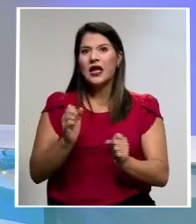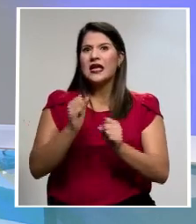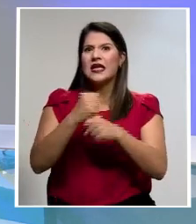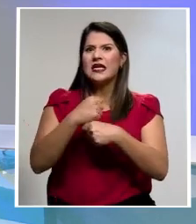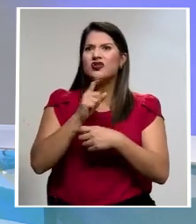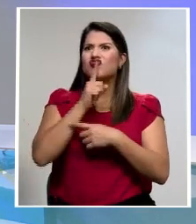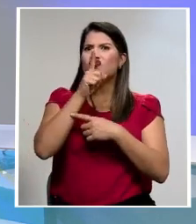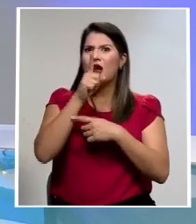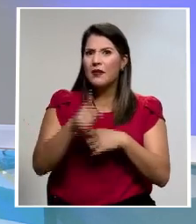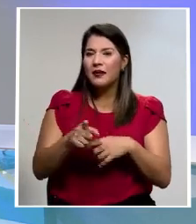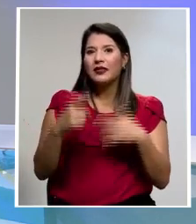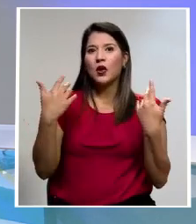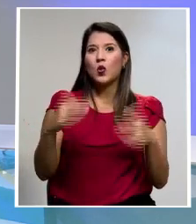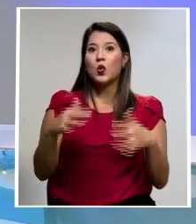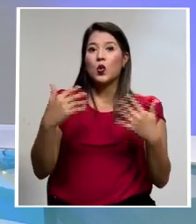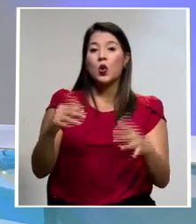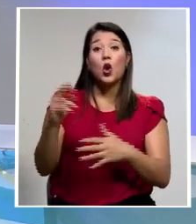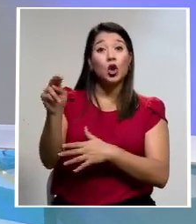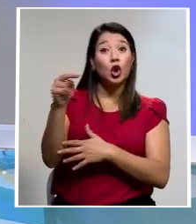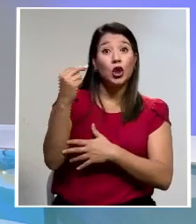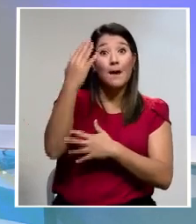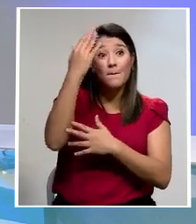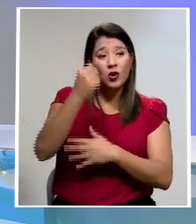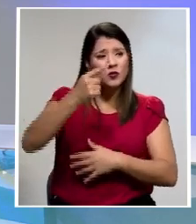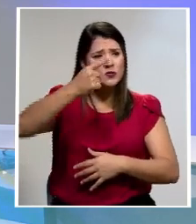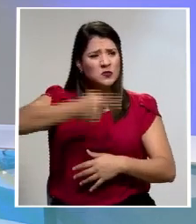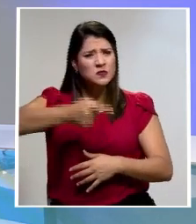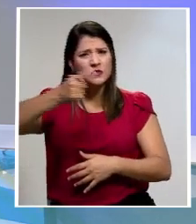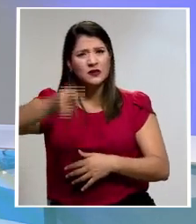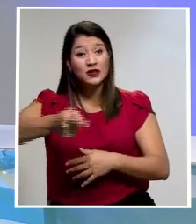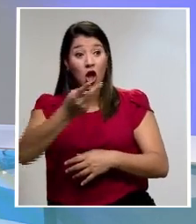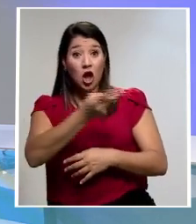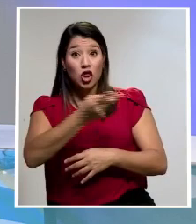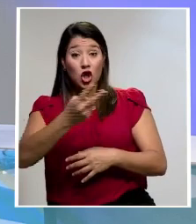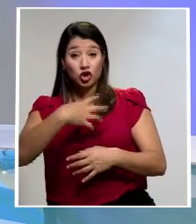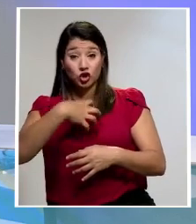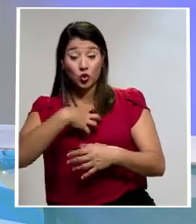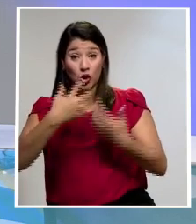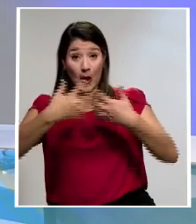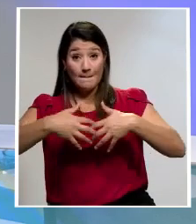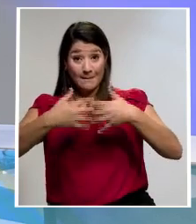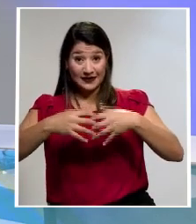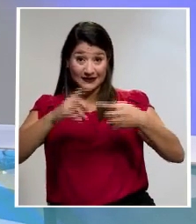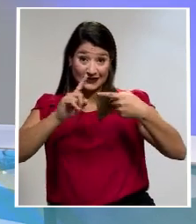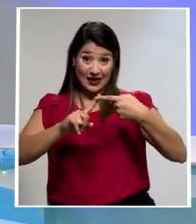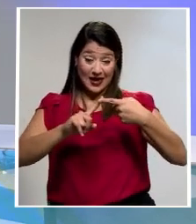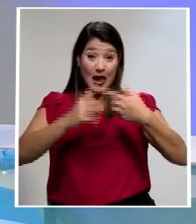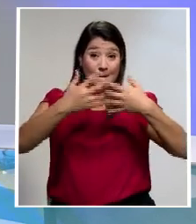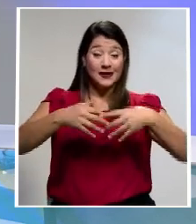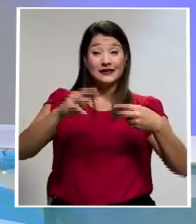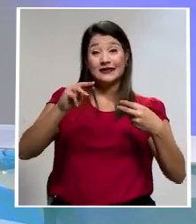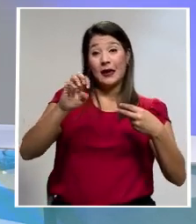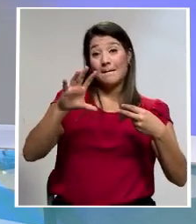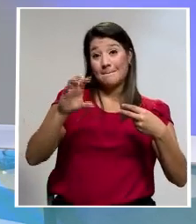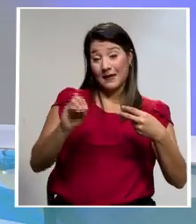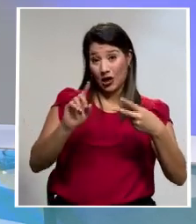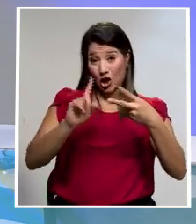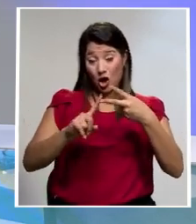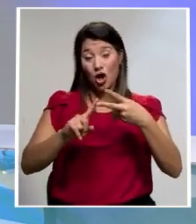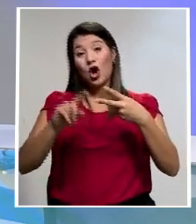avalancha informativa cuando ordenó que los empresarios Carlos Cerdas, dueño de MECO, y Mélida Solís, dueña